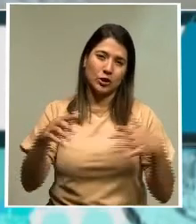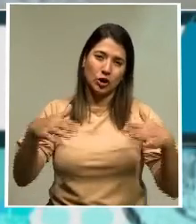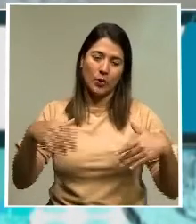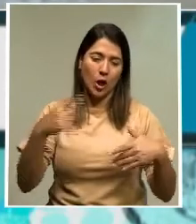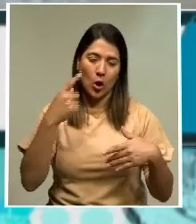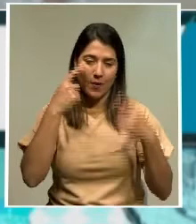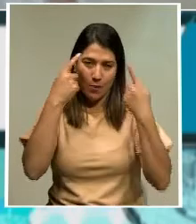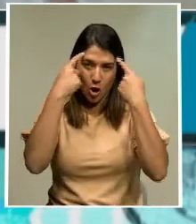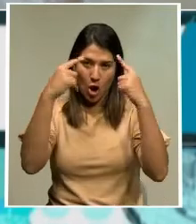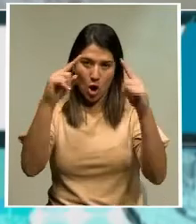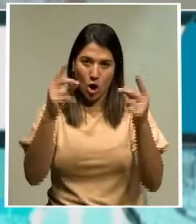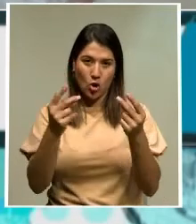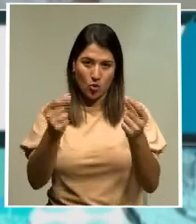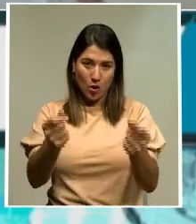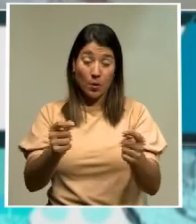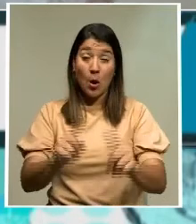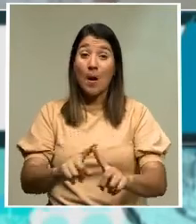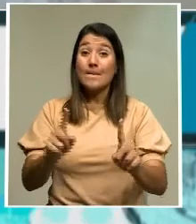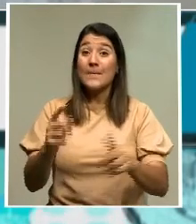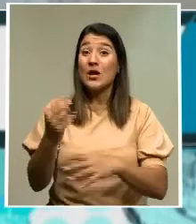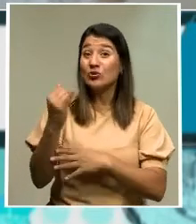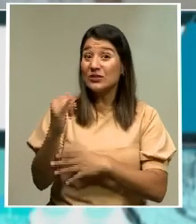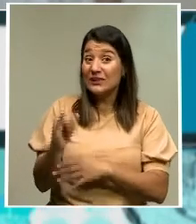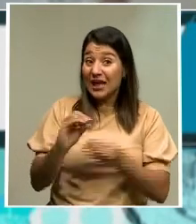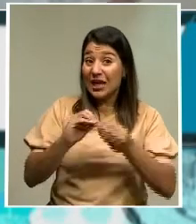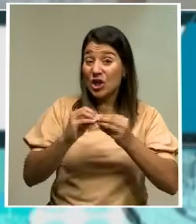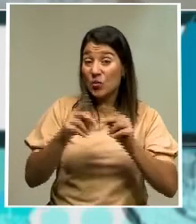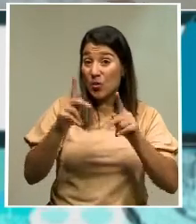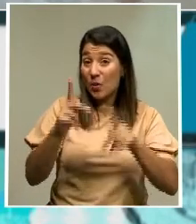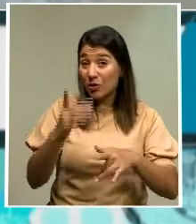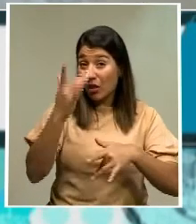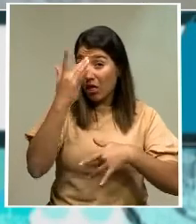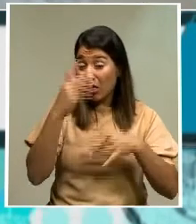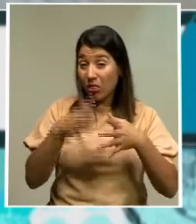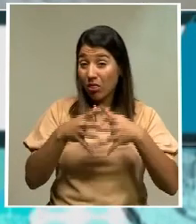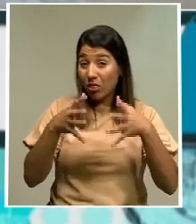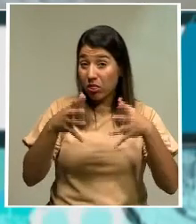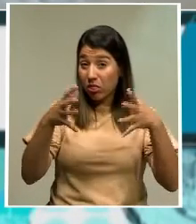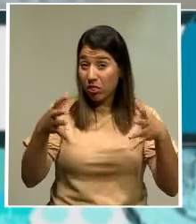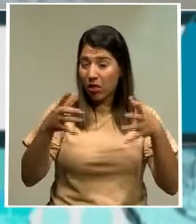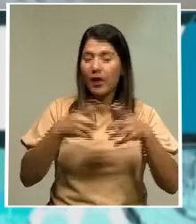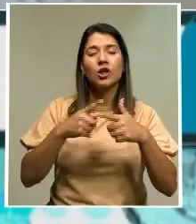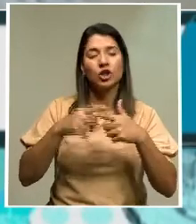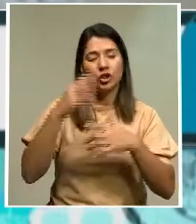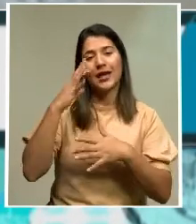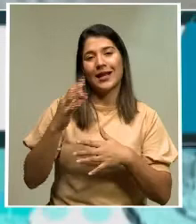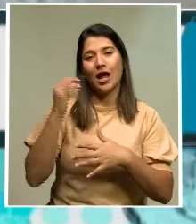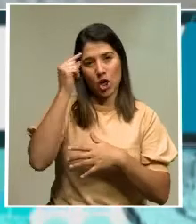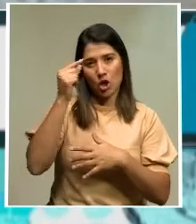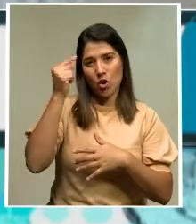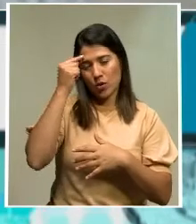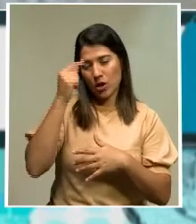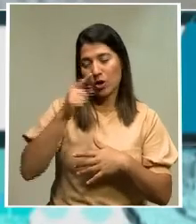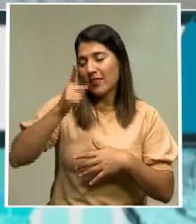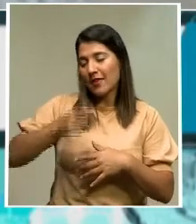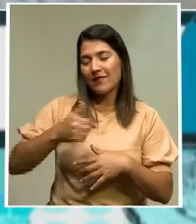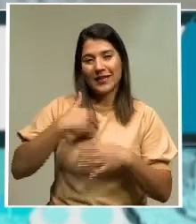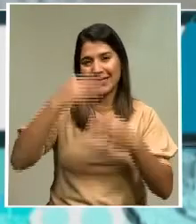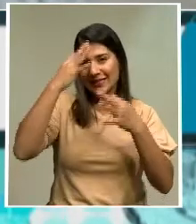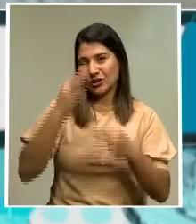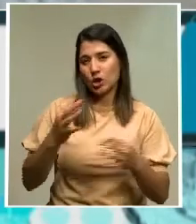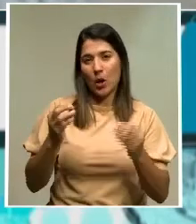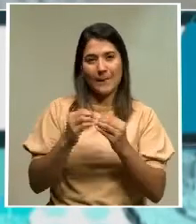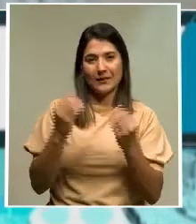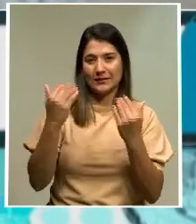tan pronto, pero sí, si el nivel de contagio sigue al alza, yo creo que el gobierno va a tener que tomar medidas más